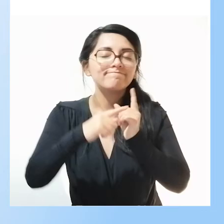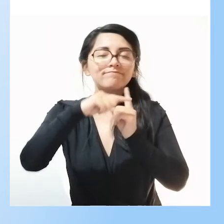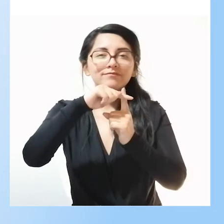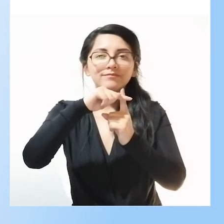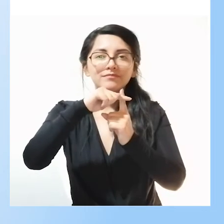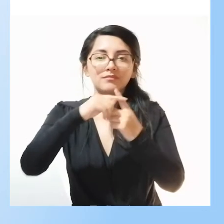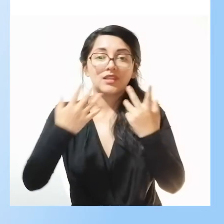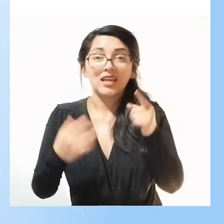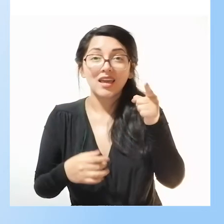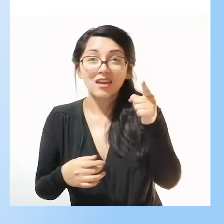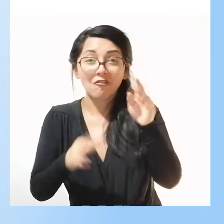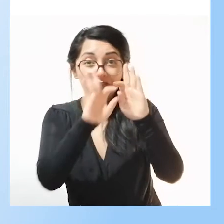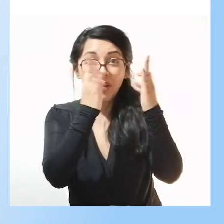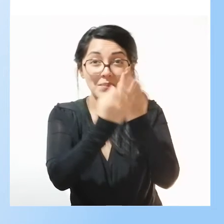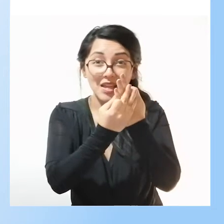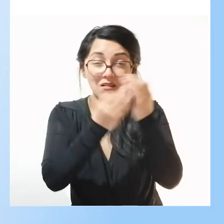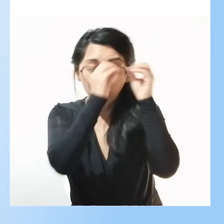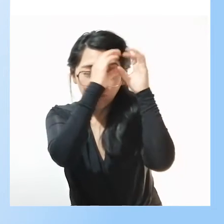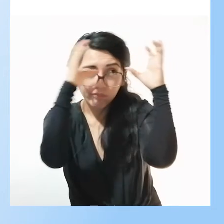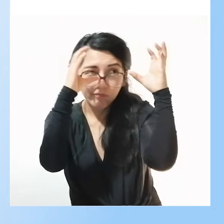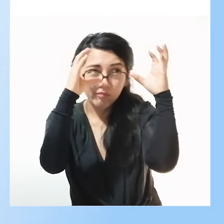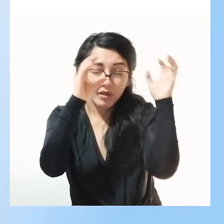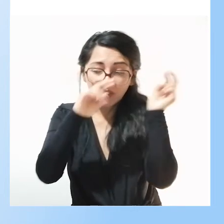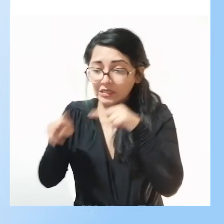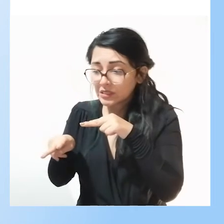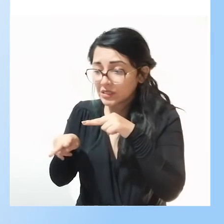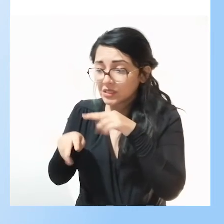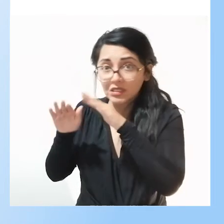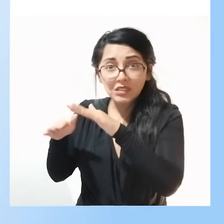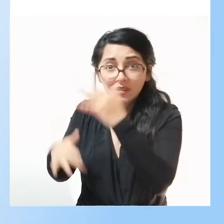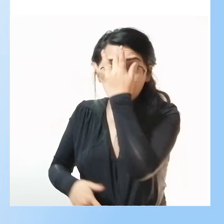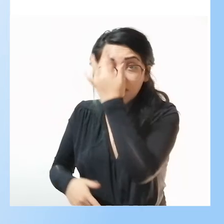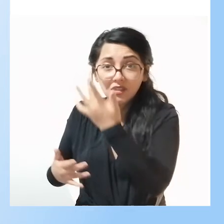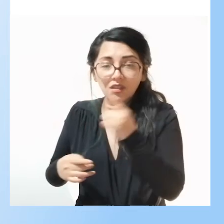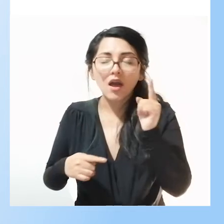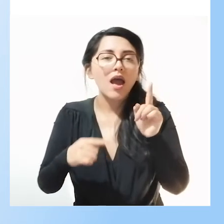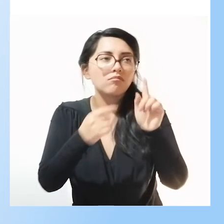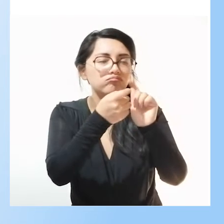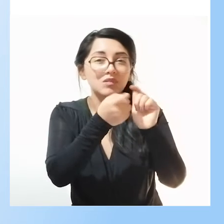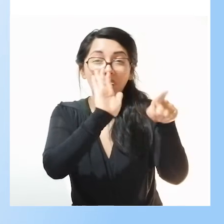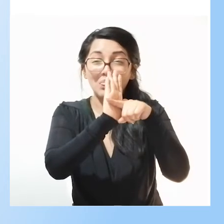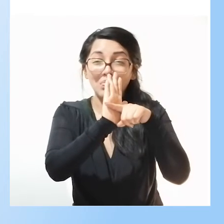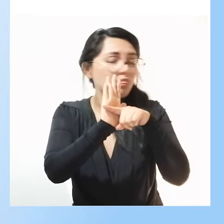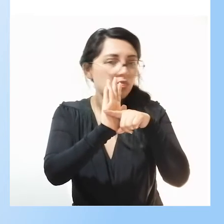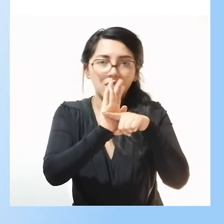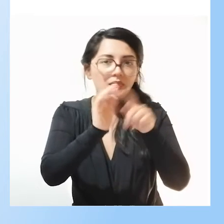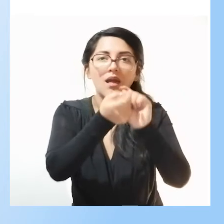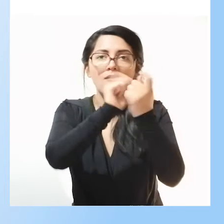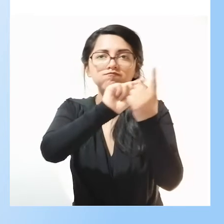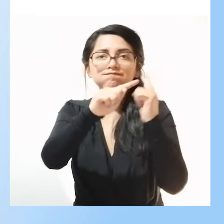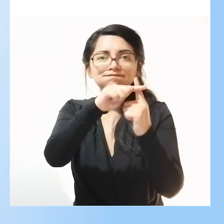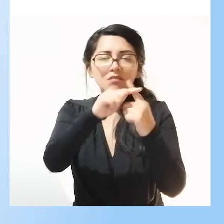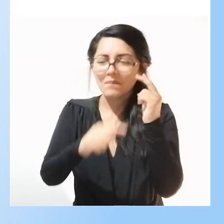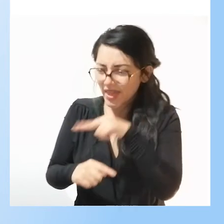mirada que tenga la familia respecto a su niño sea en positivo. Que vean al niño